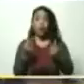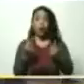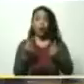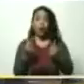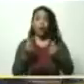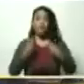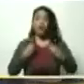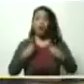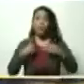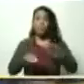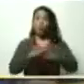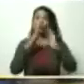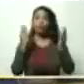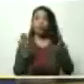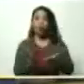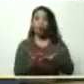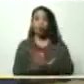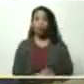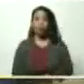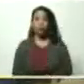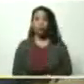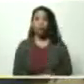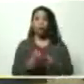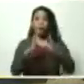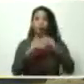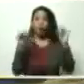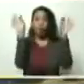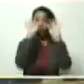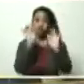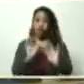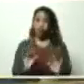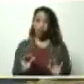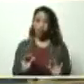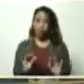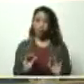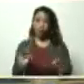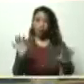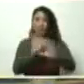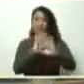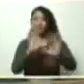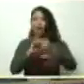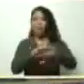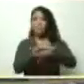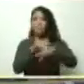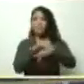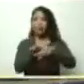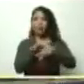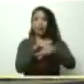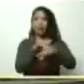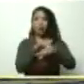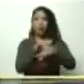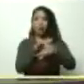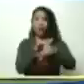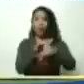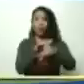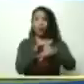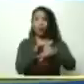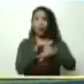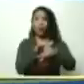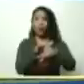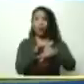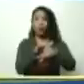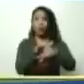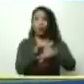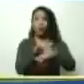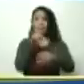convivencia mundial de todas maneras ya el ministro de